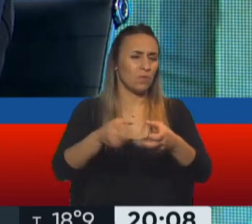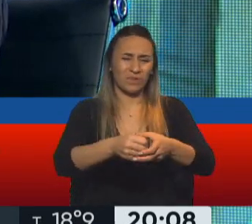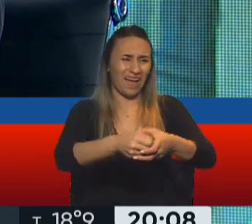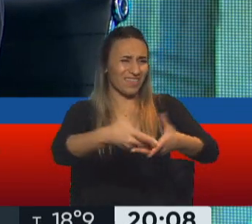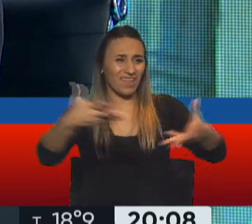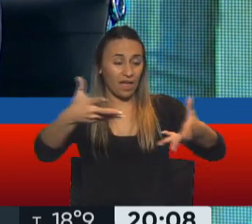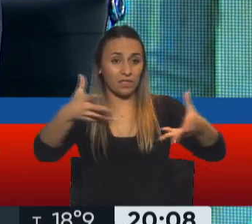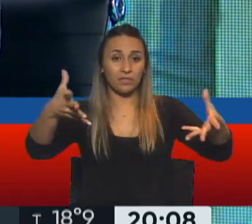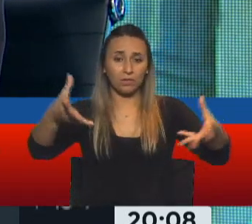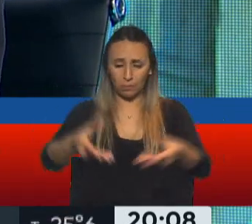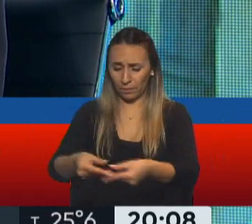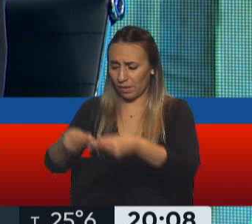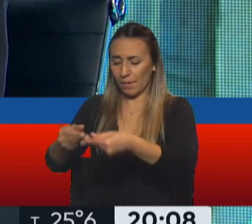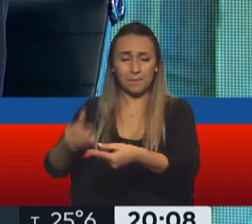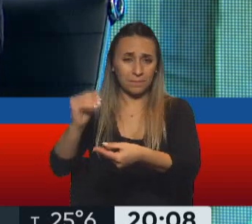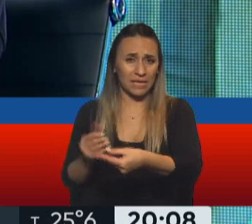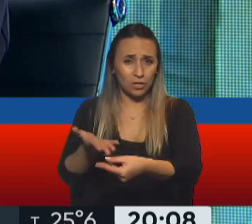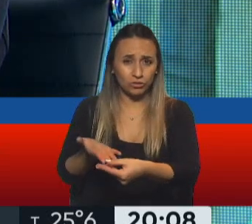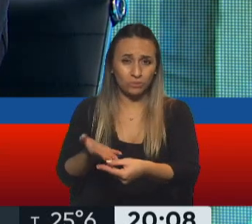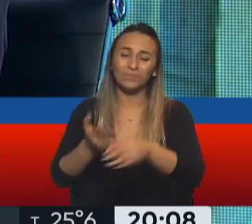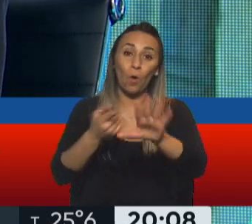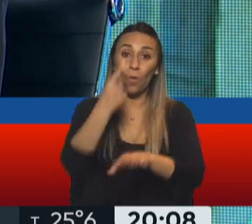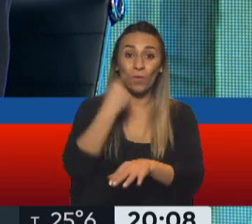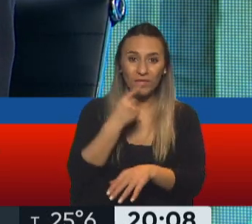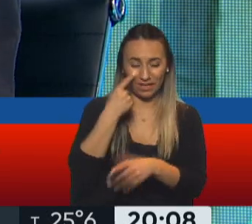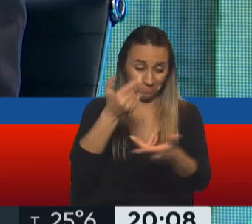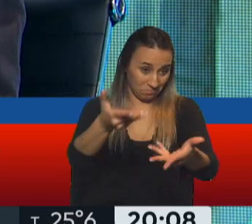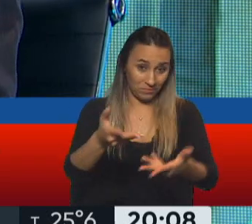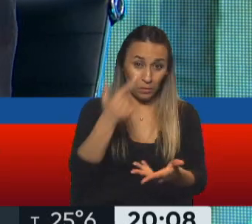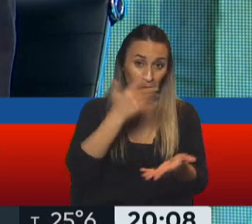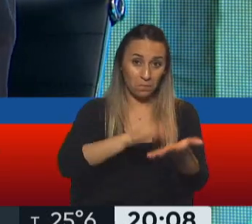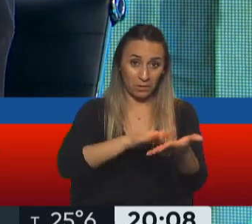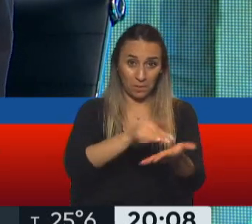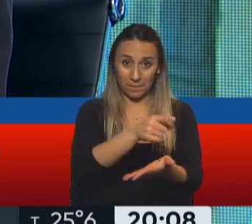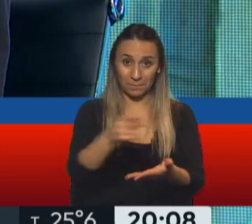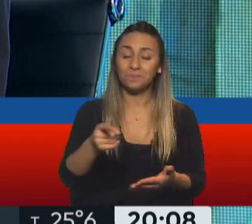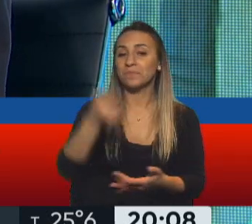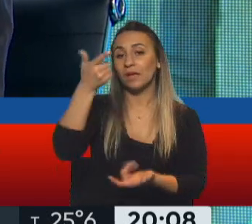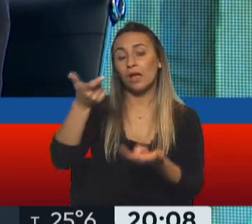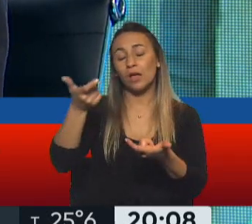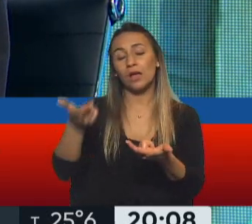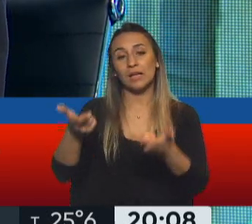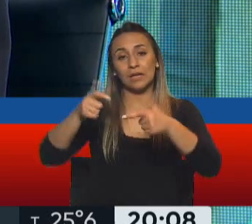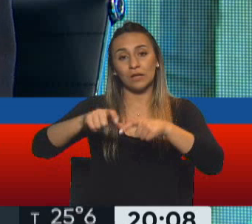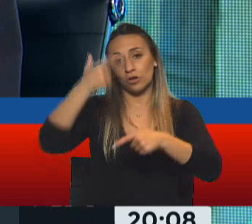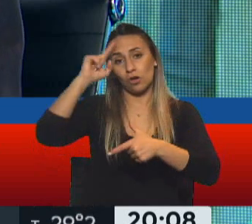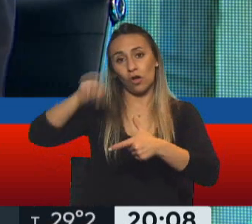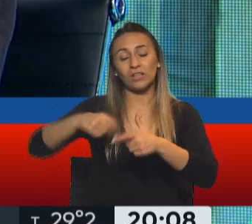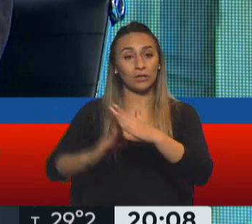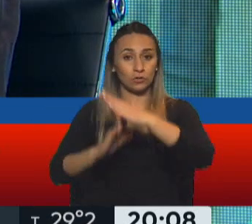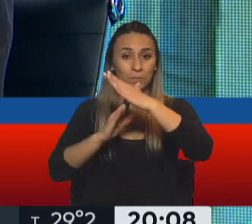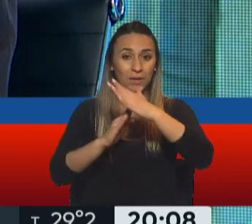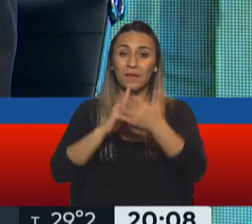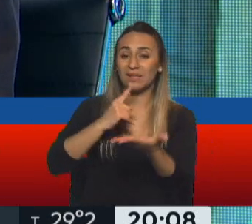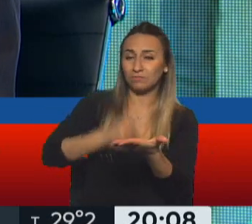me parece que lo que tiene que ver es... Yo los invito a que un día hagan el ejercicio. Las sentencias de la Corte Suprema, en general, si